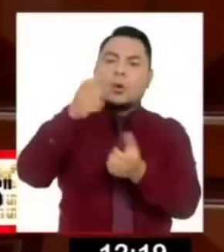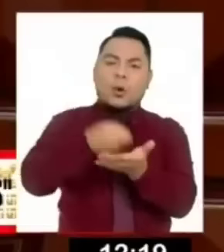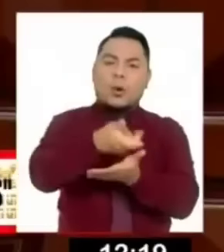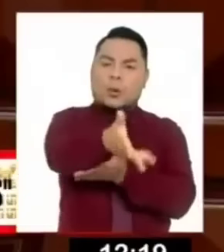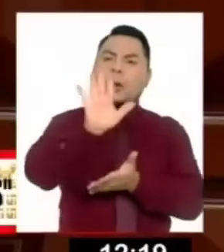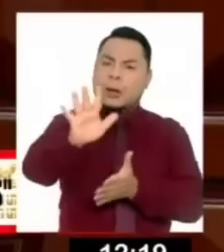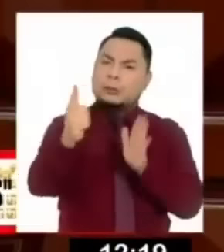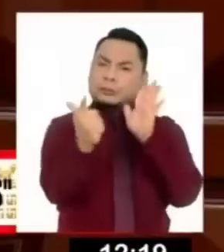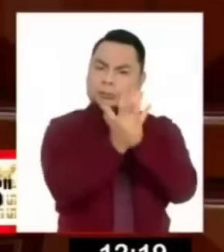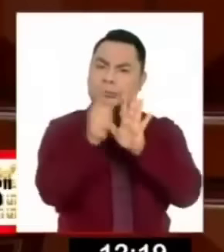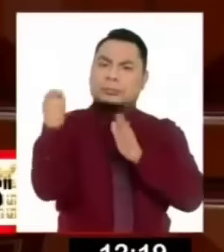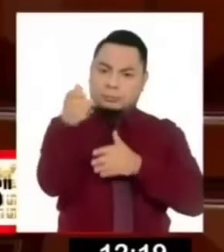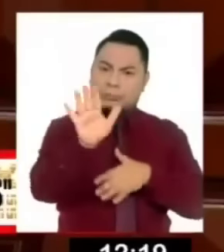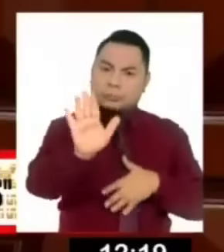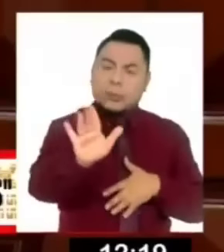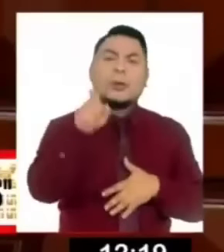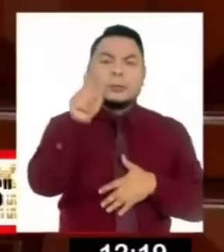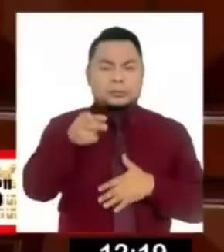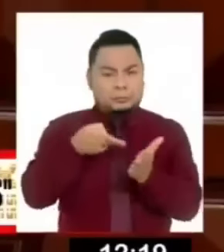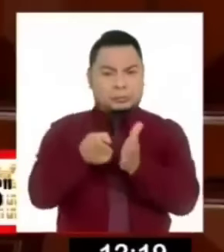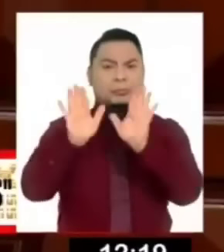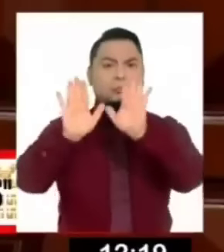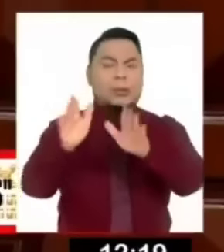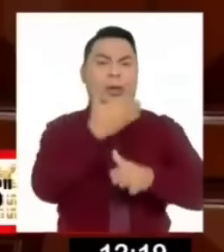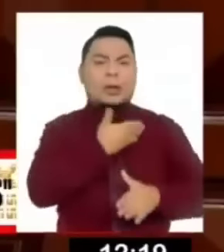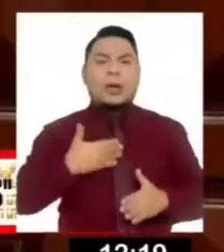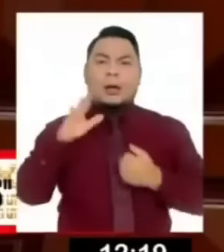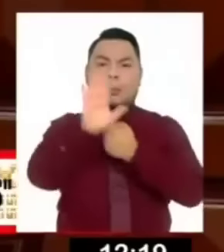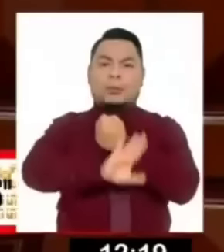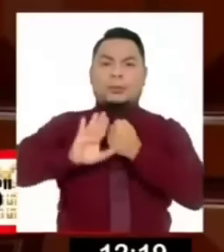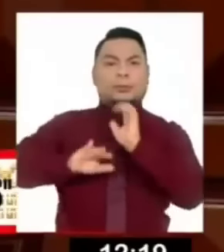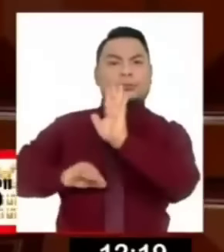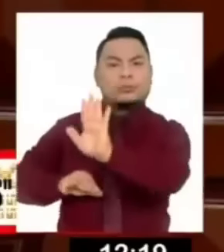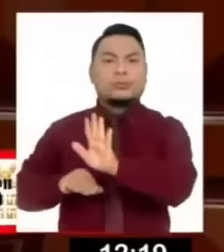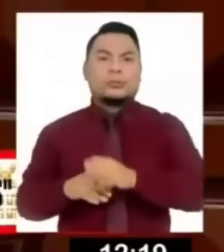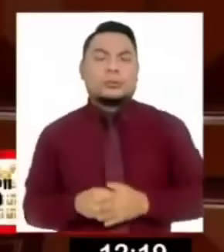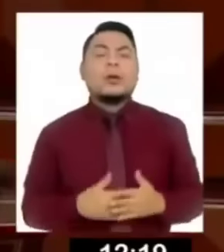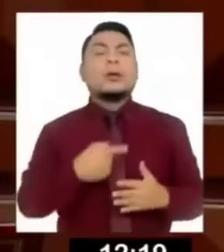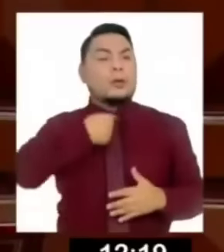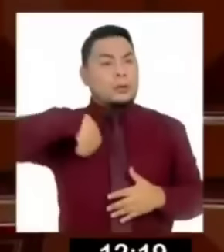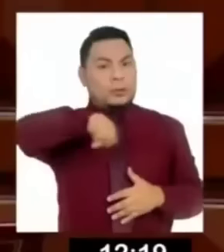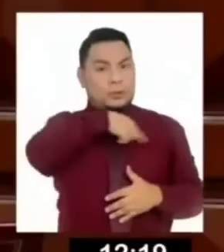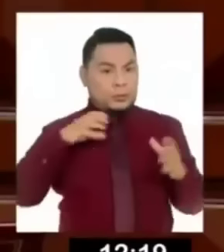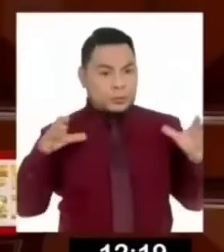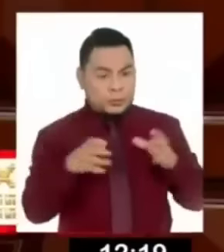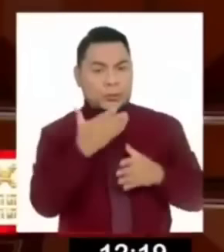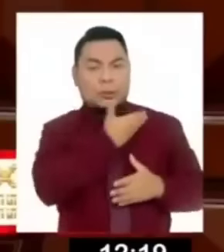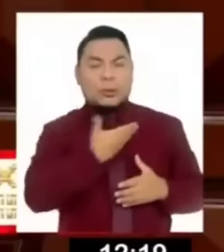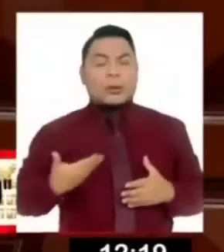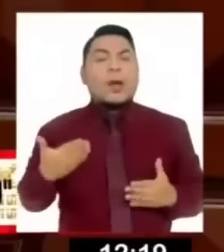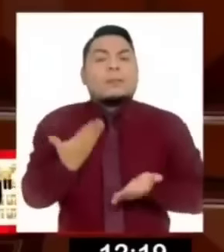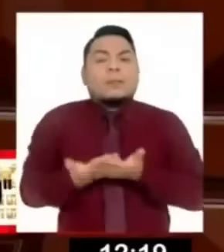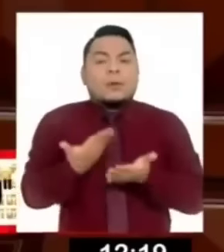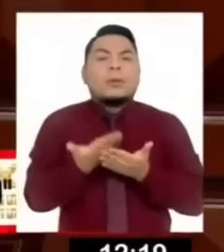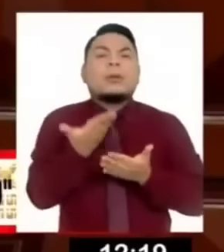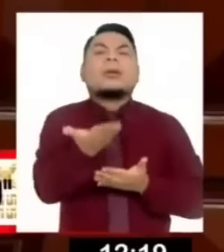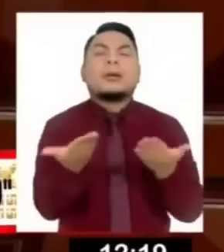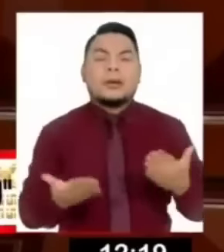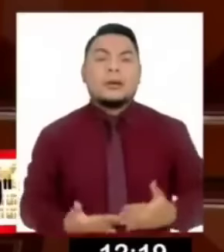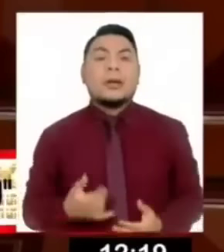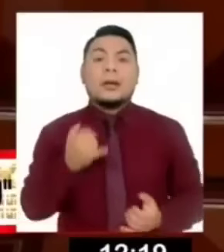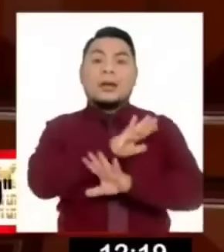de la legalidad está garantizada por el Estado. Lo que nosotros proponemos es que